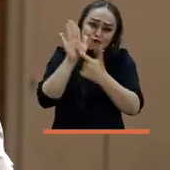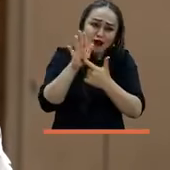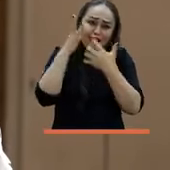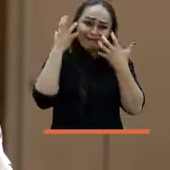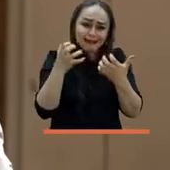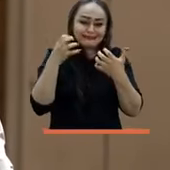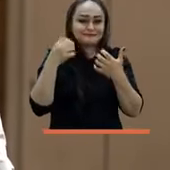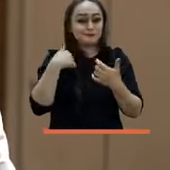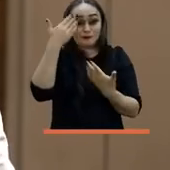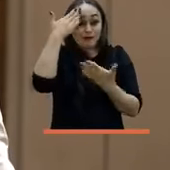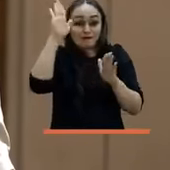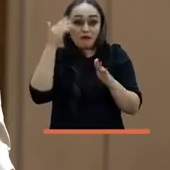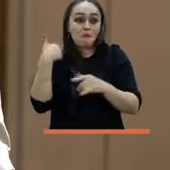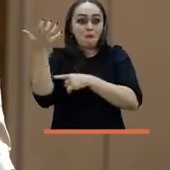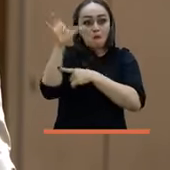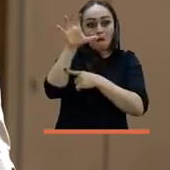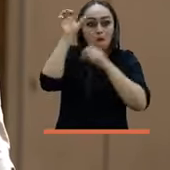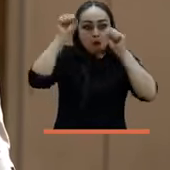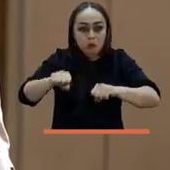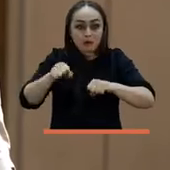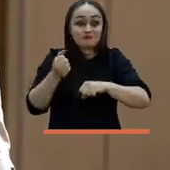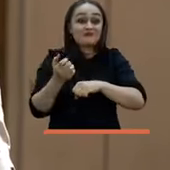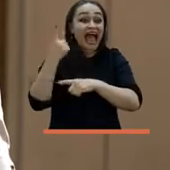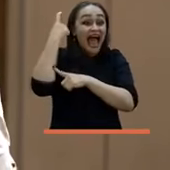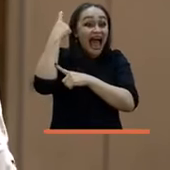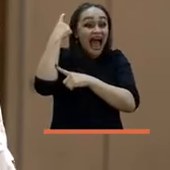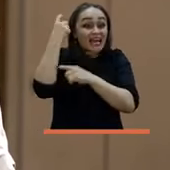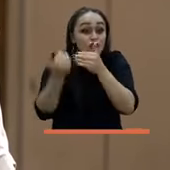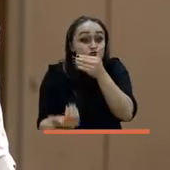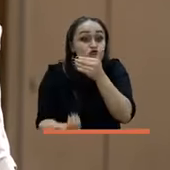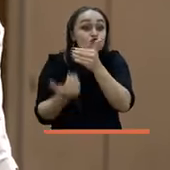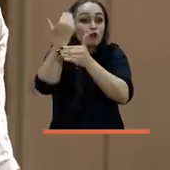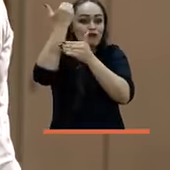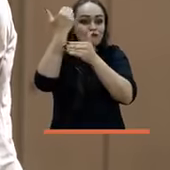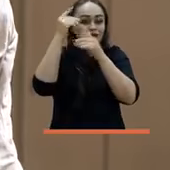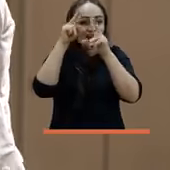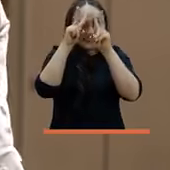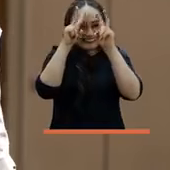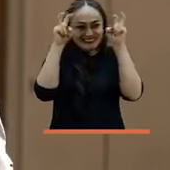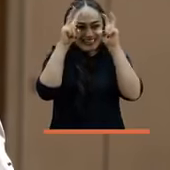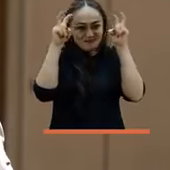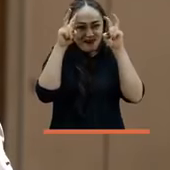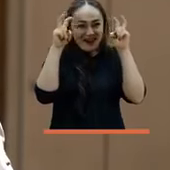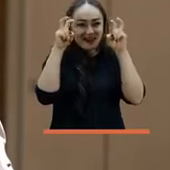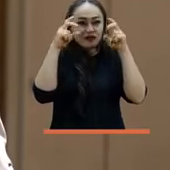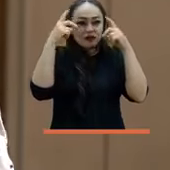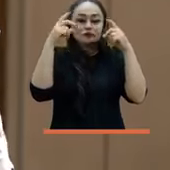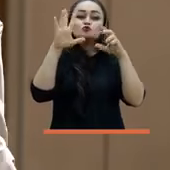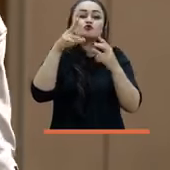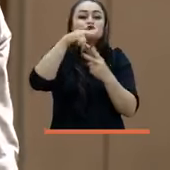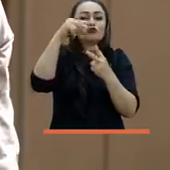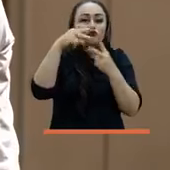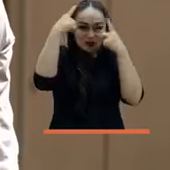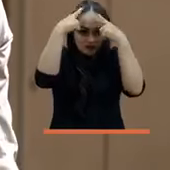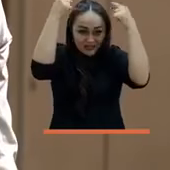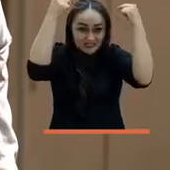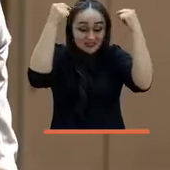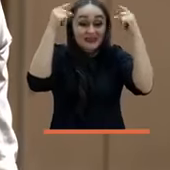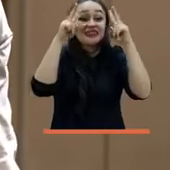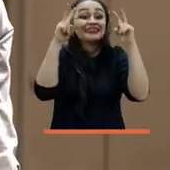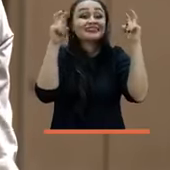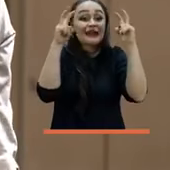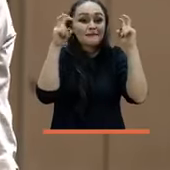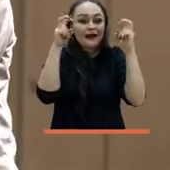ejemplo el vídeo que salió ayer de de confiar de que celebrando la diversidad sexual la primera mujer que aparece es una mujer gorda